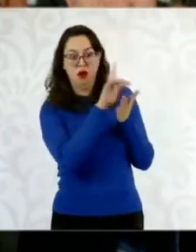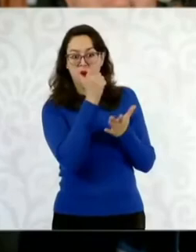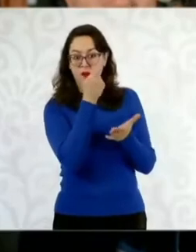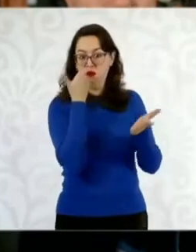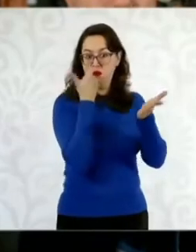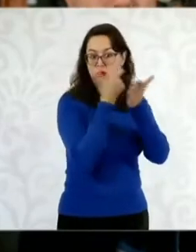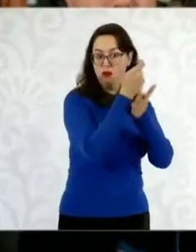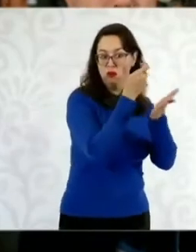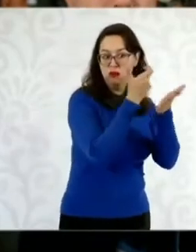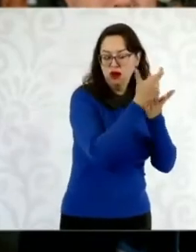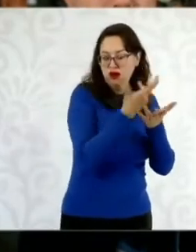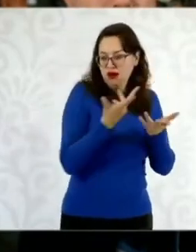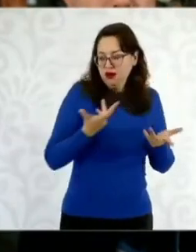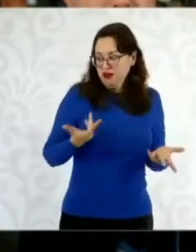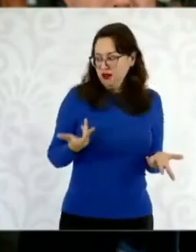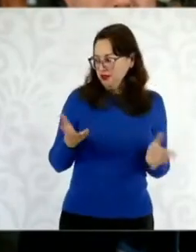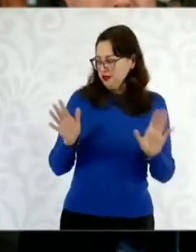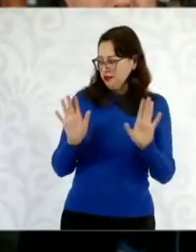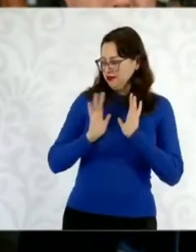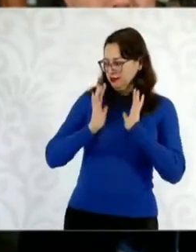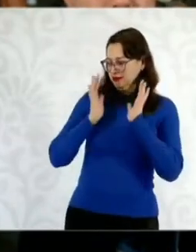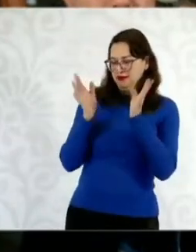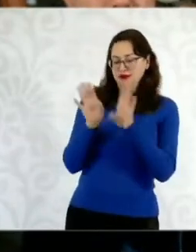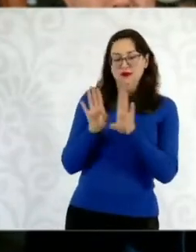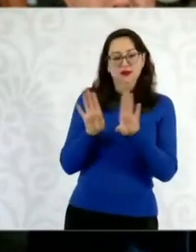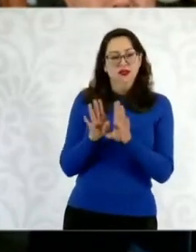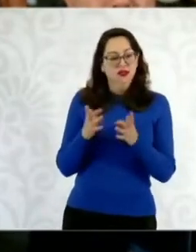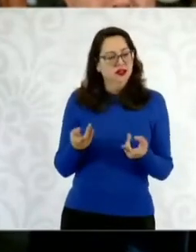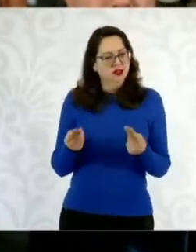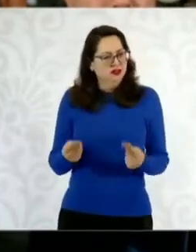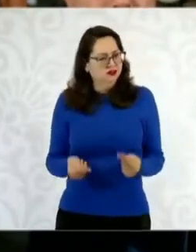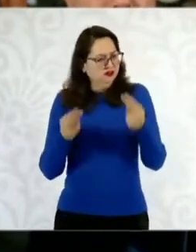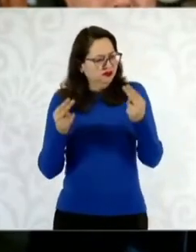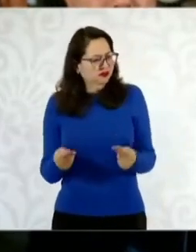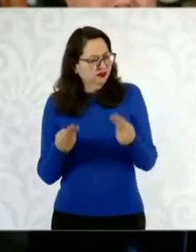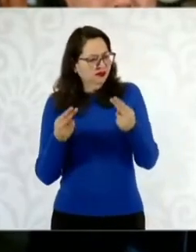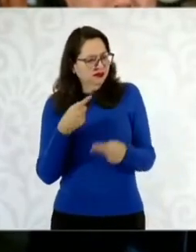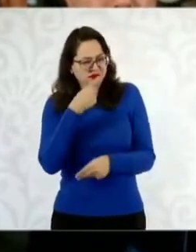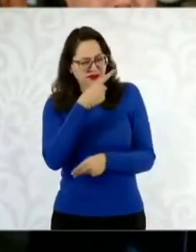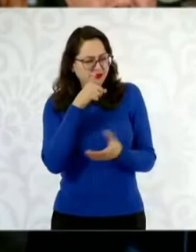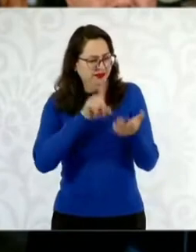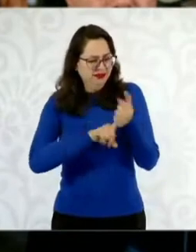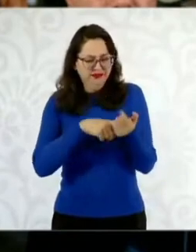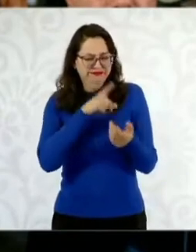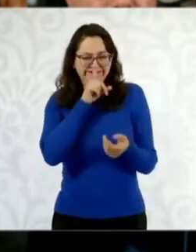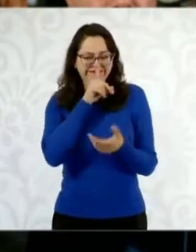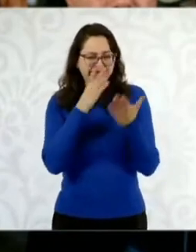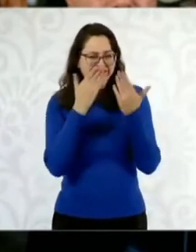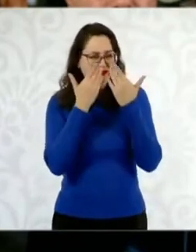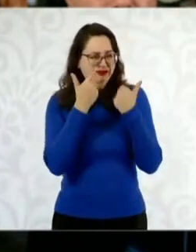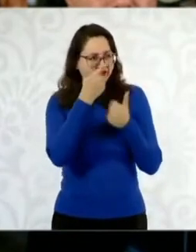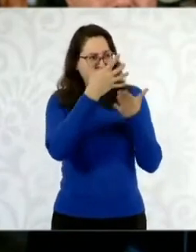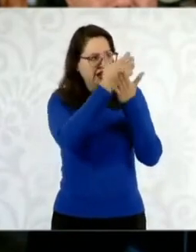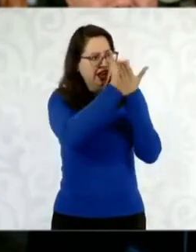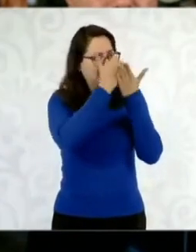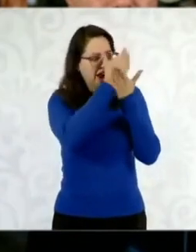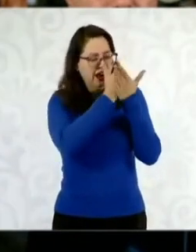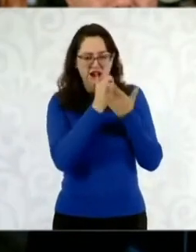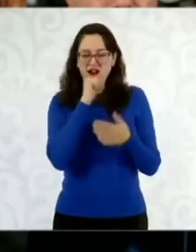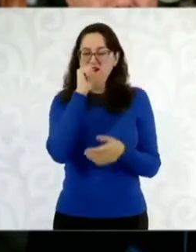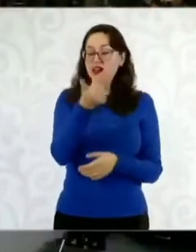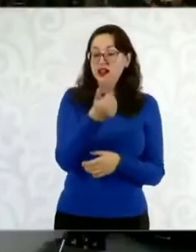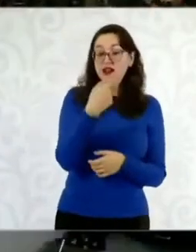problemas, lo sabemos desde hace mucho tiempo, y ya no es un negocio, en realidad es por la influencia política que tiene ese periódico a